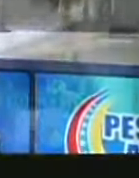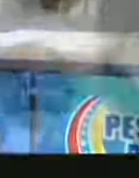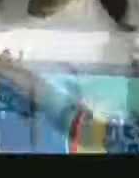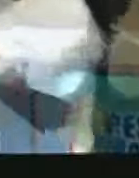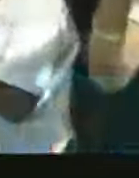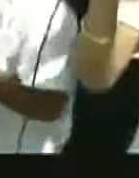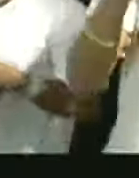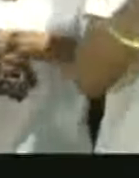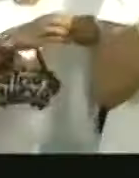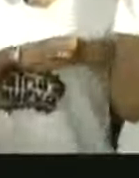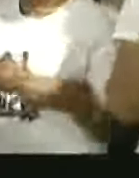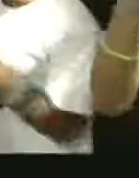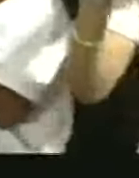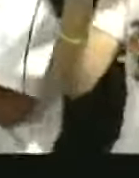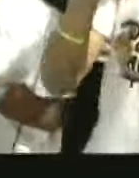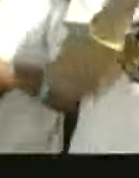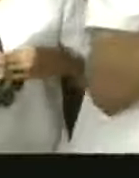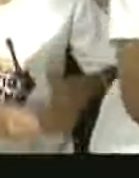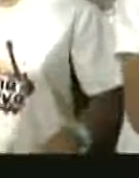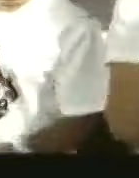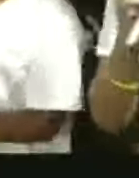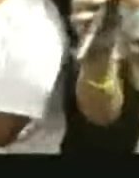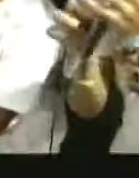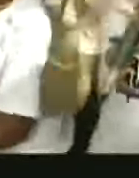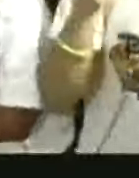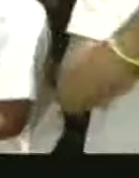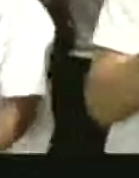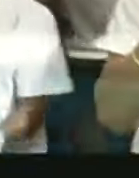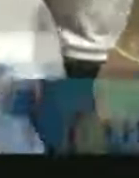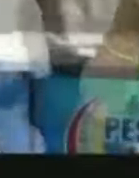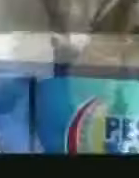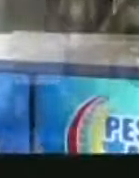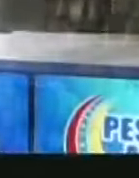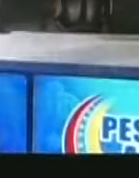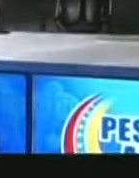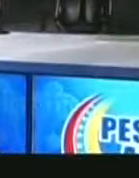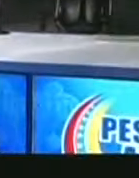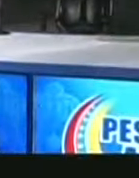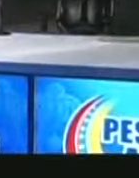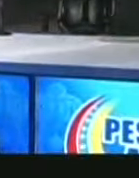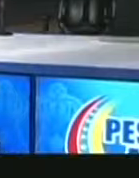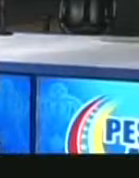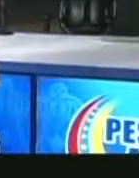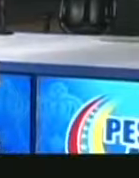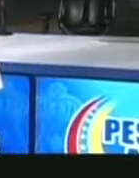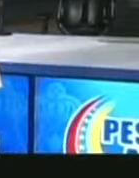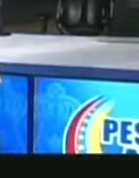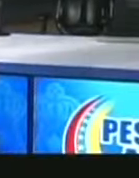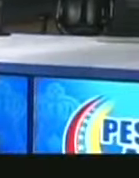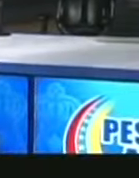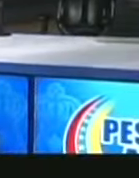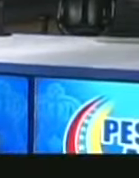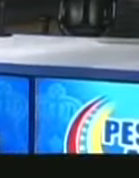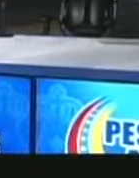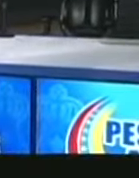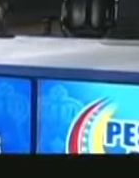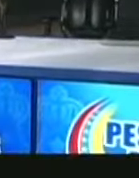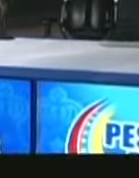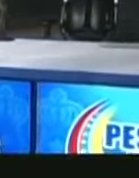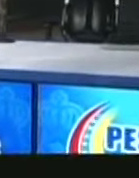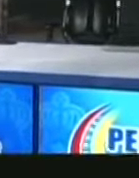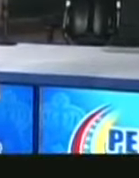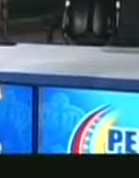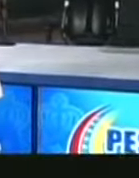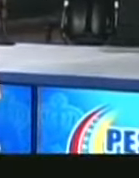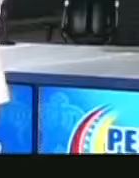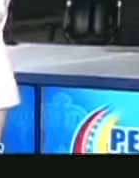resaltó algunos de los planes de distribución de combustible en las próximas 72 horas, ha instruido al